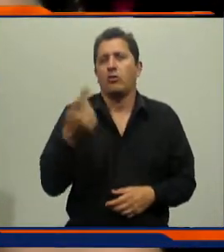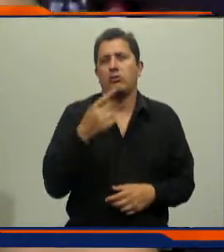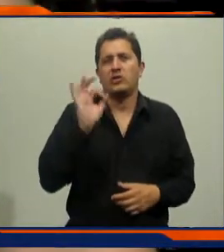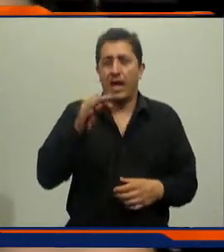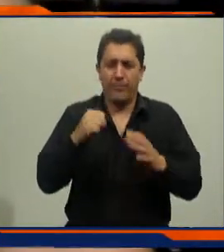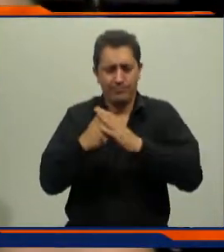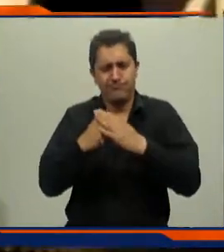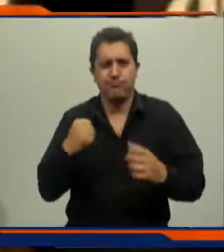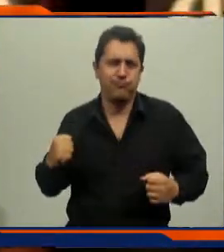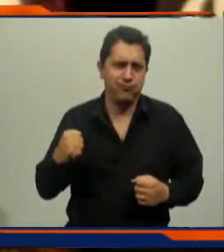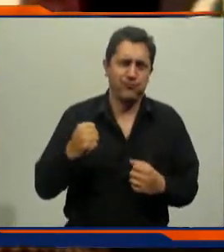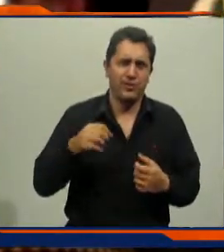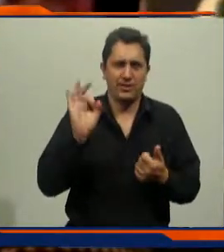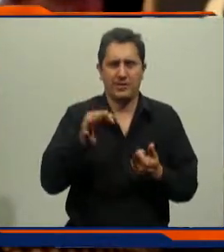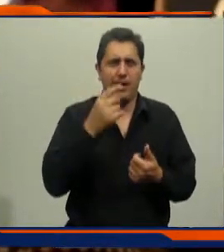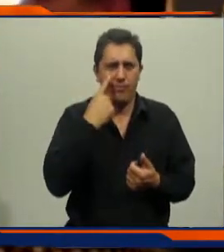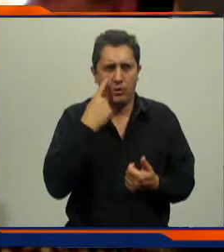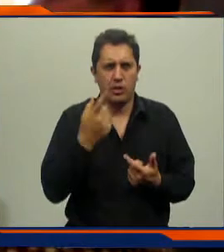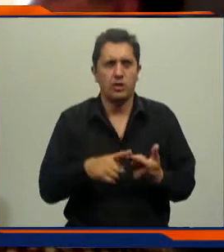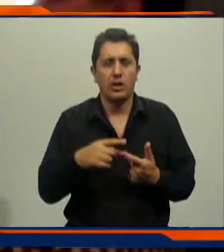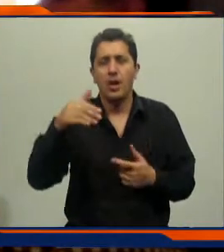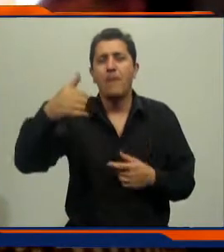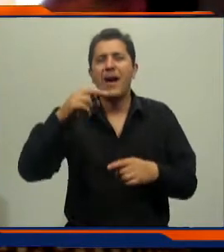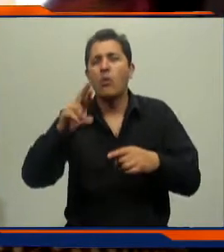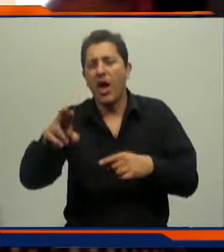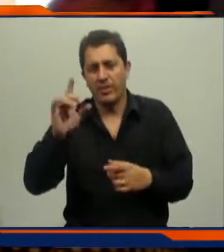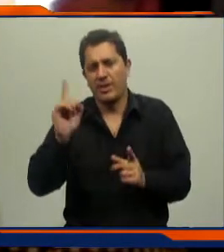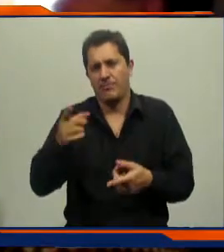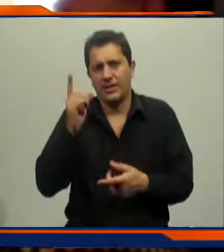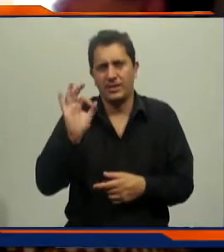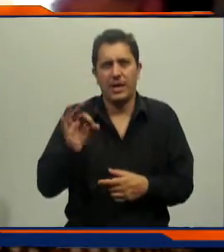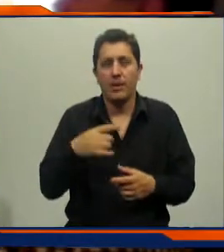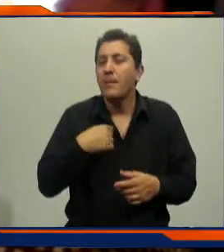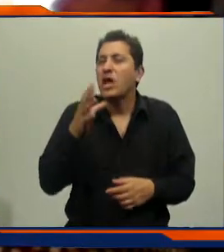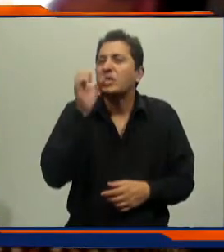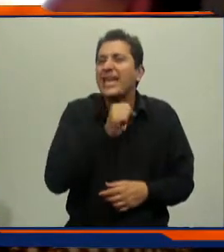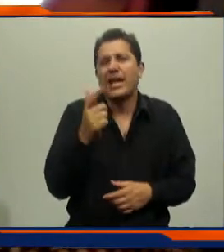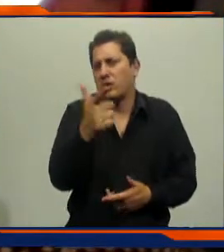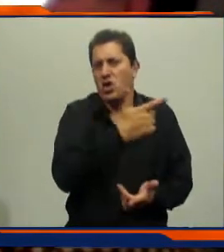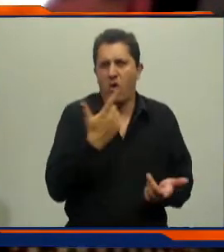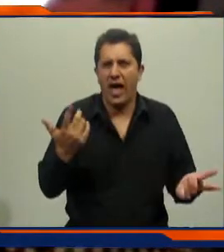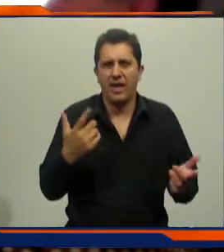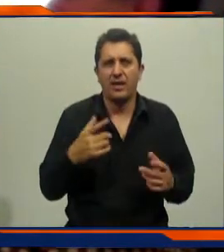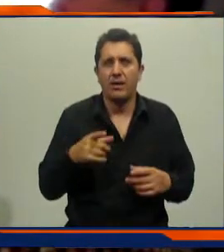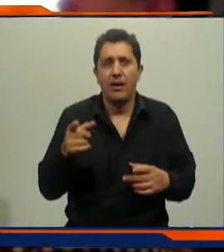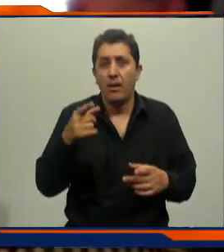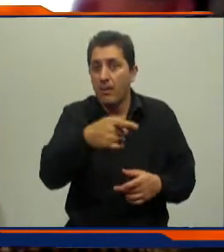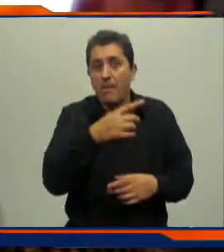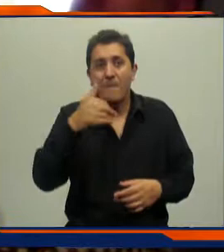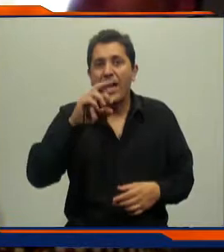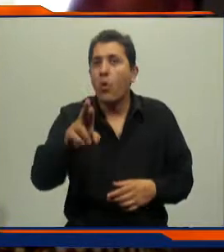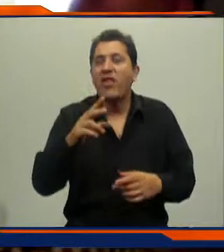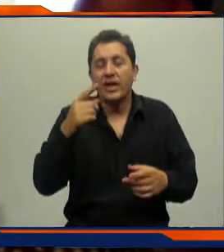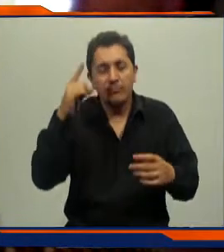pegada lo sabemos y sabemos lo que va a hacer Mayweather. Pero no hay un secreto estratégico, porque ¿cuál es la estrategia para ganarle a Mayweather? No